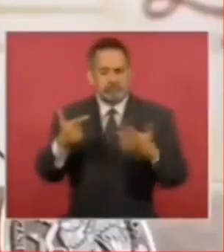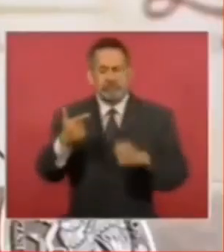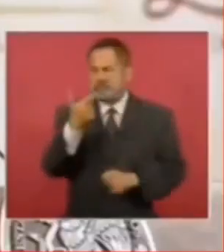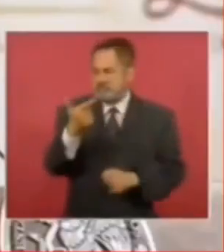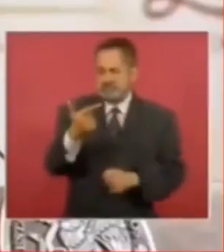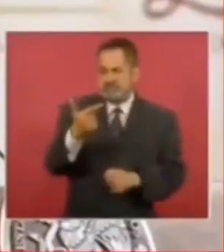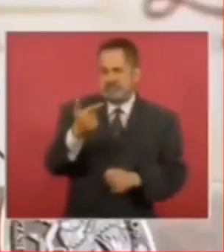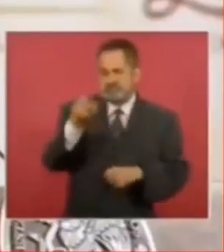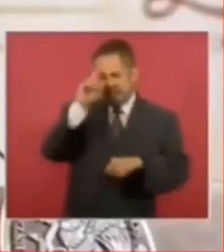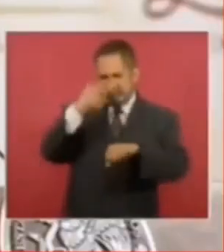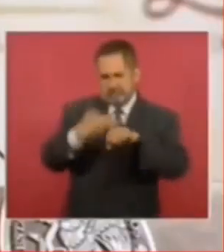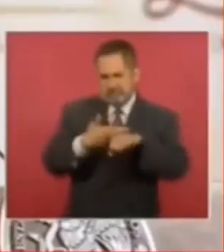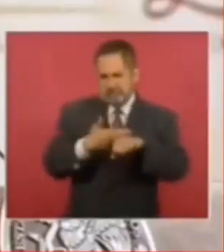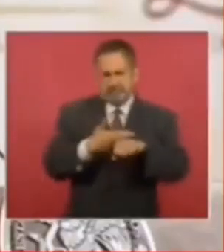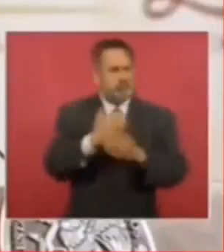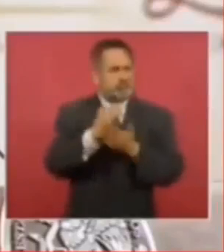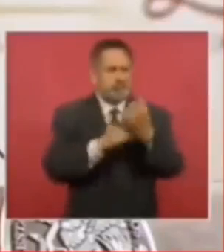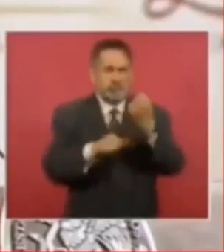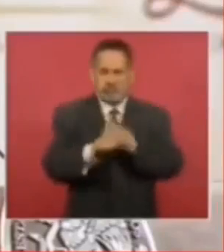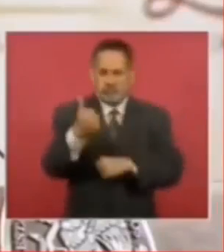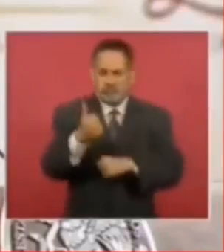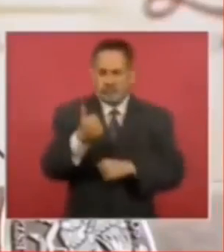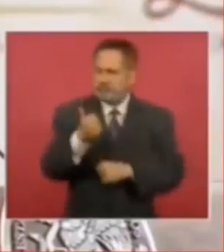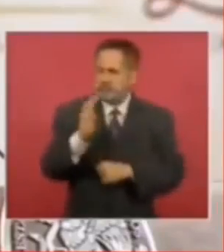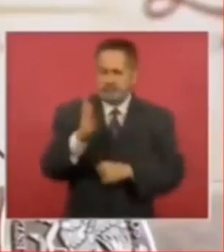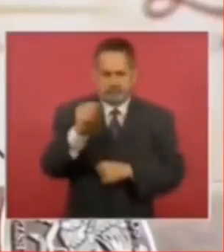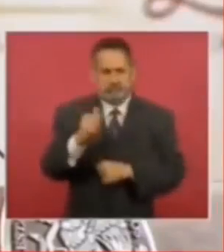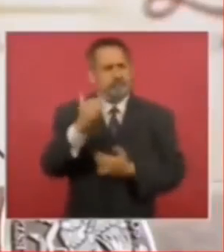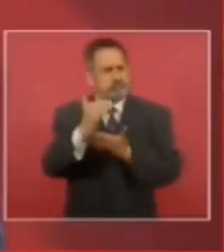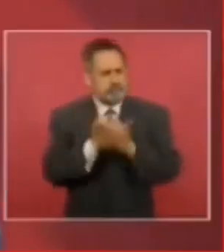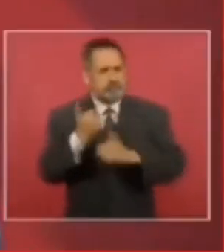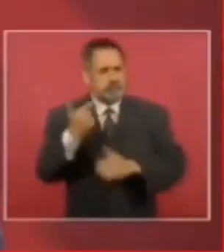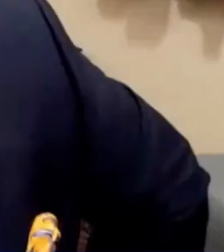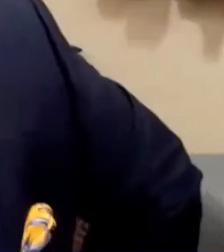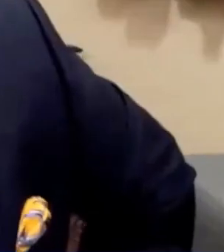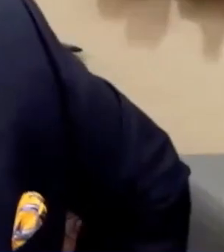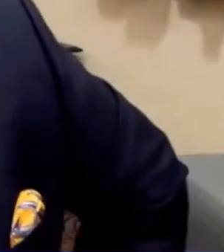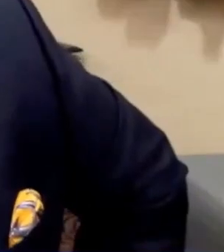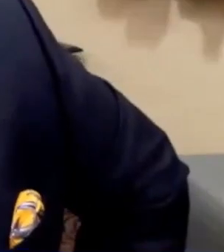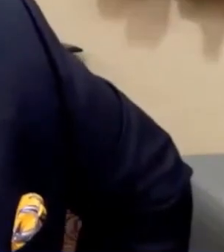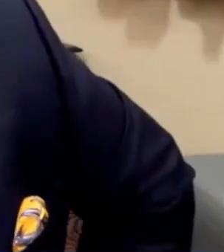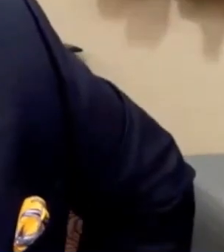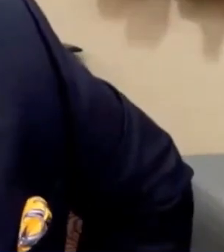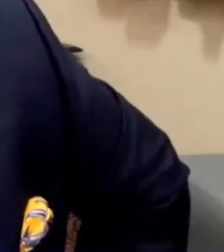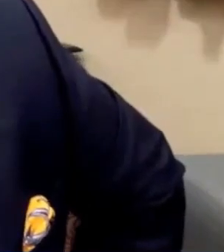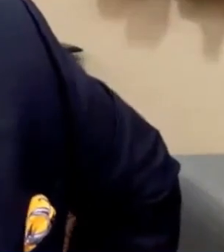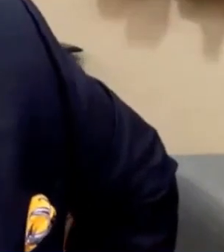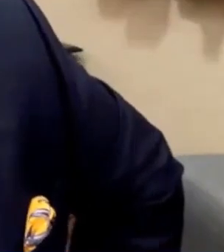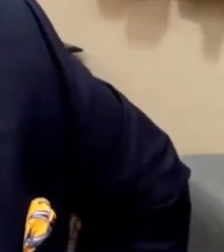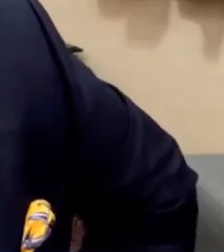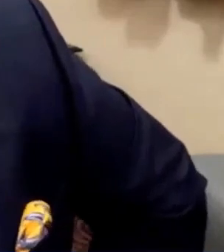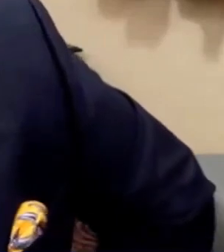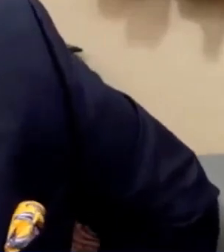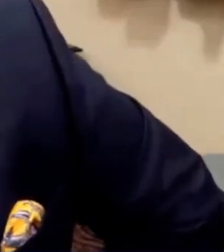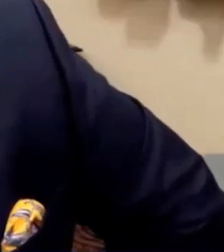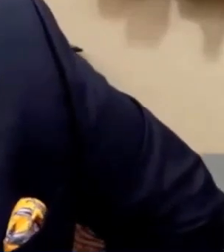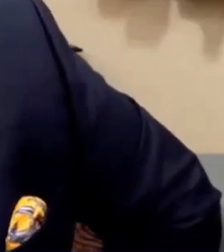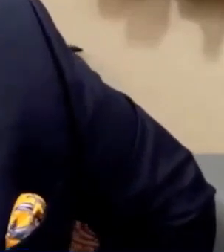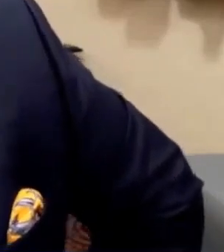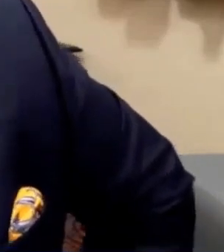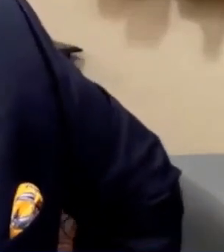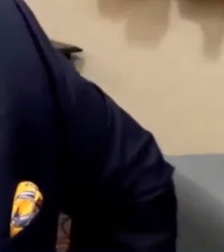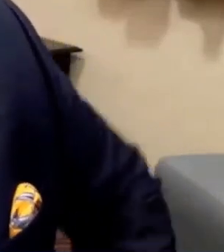directa. Otro tema fundamental es la federalización de las elecciones. Parte de lo que le molesta mucho